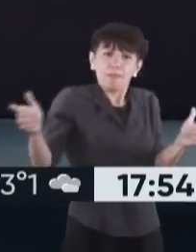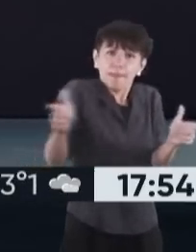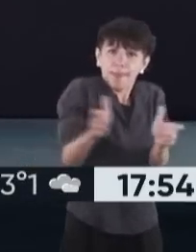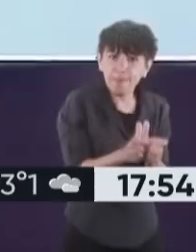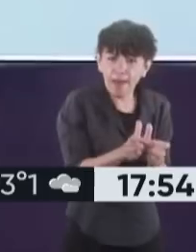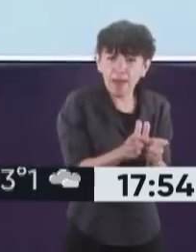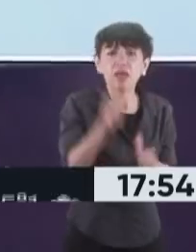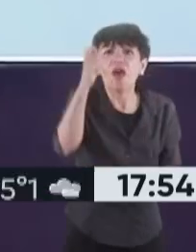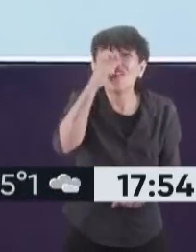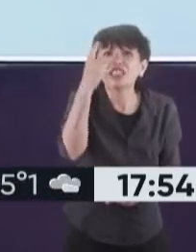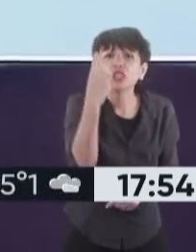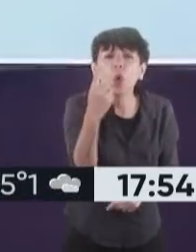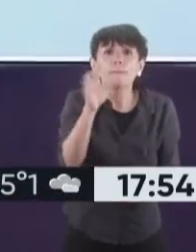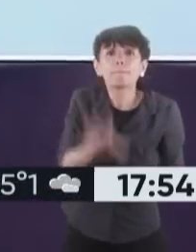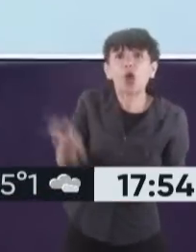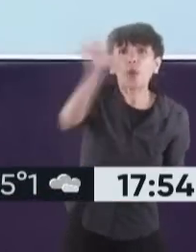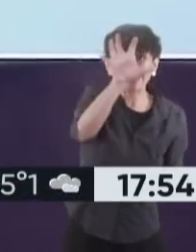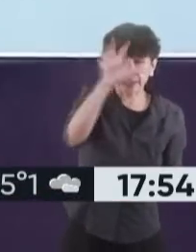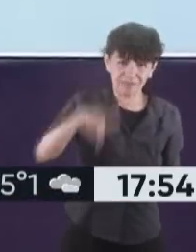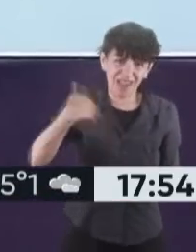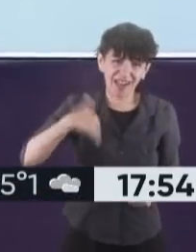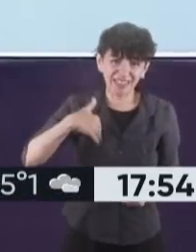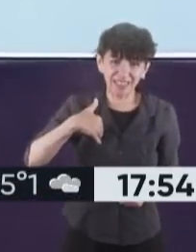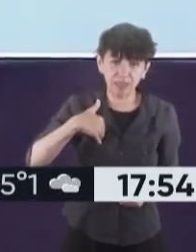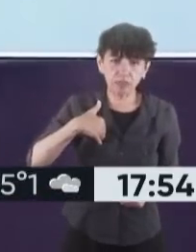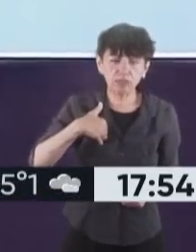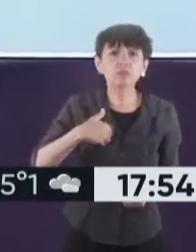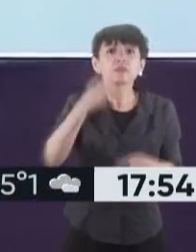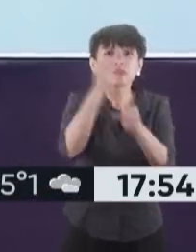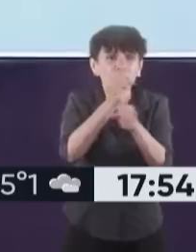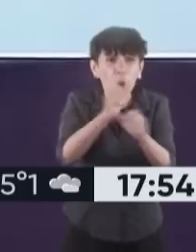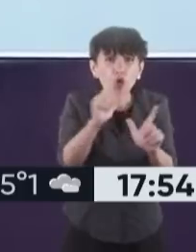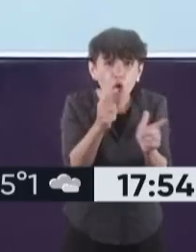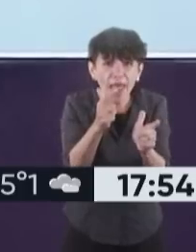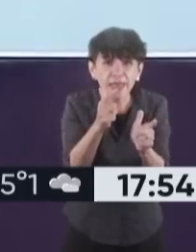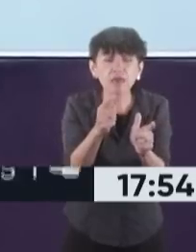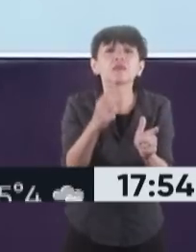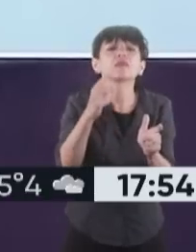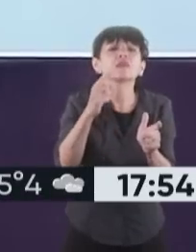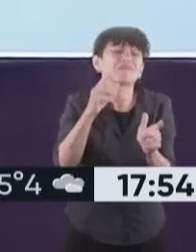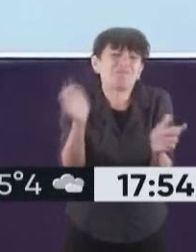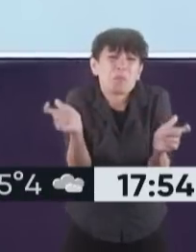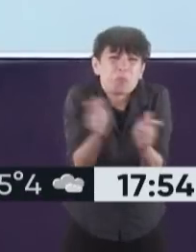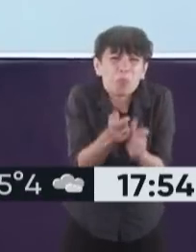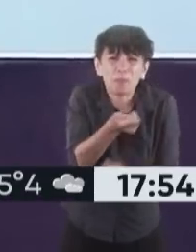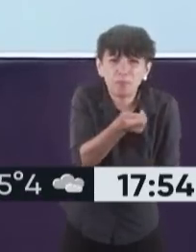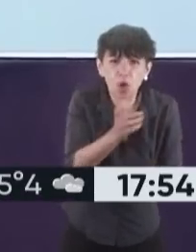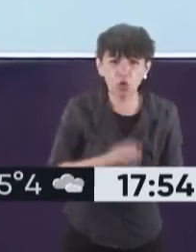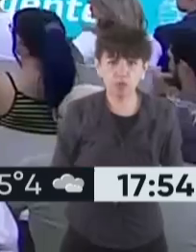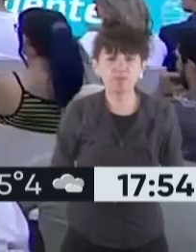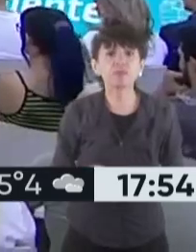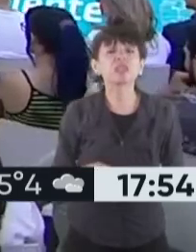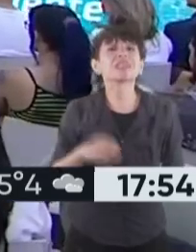21 provincias argentinas en donde la desocupación es de menos del 1%. ¿Saben dónde no baja la